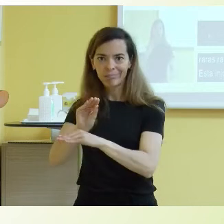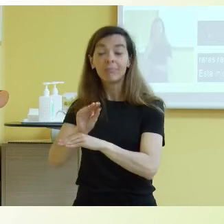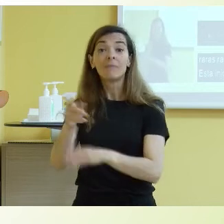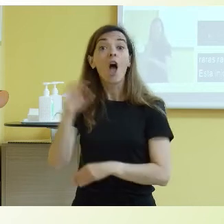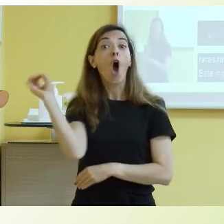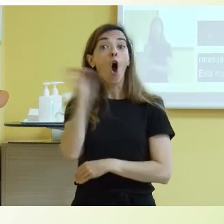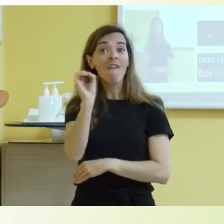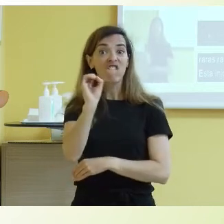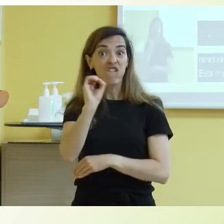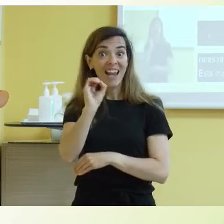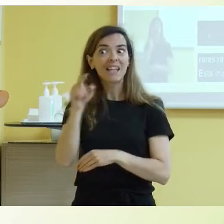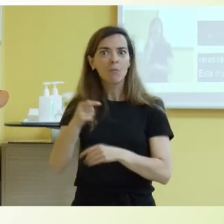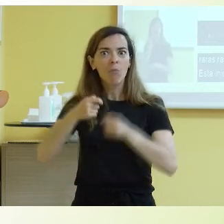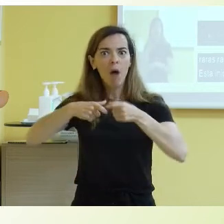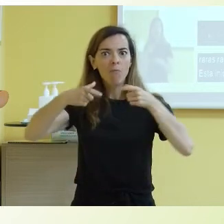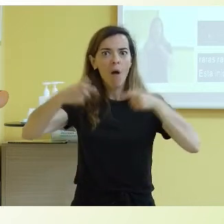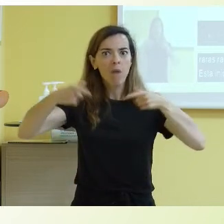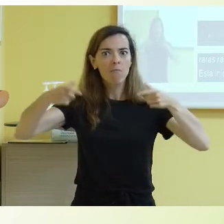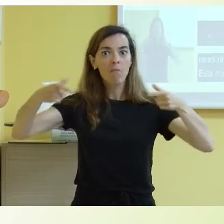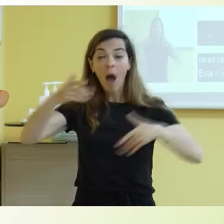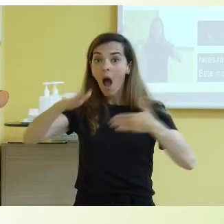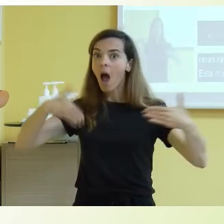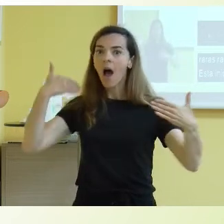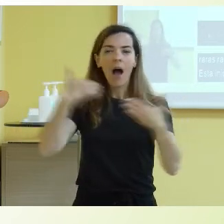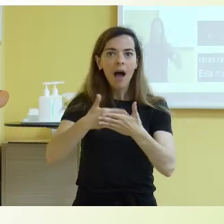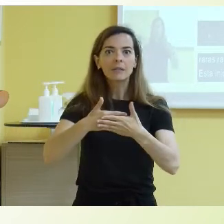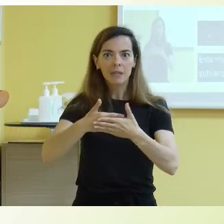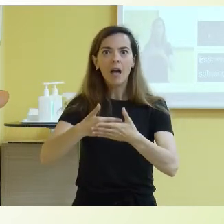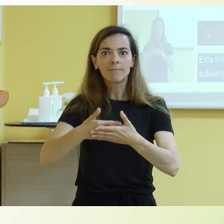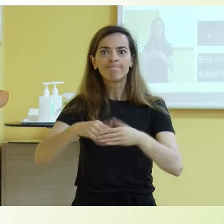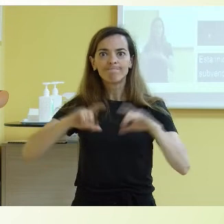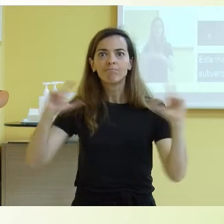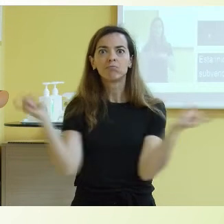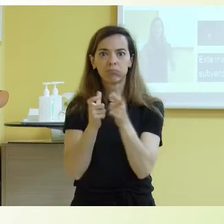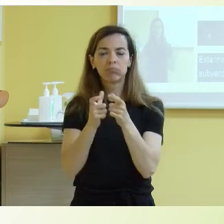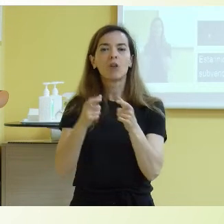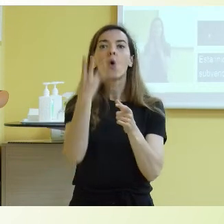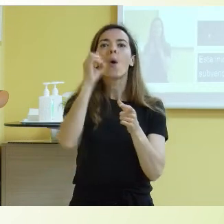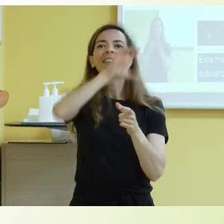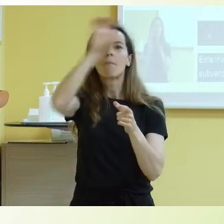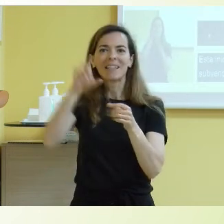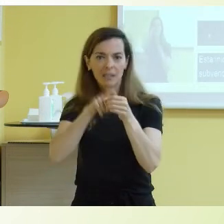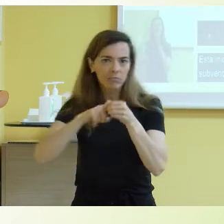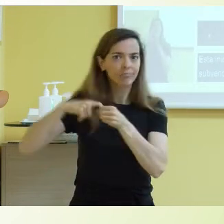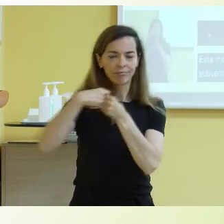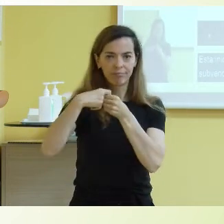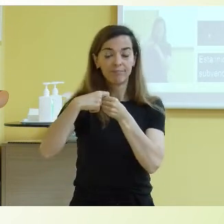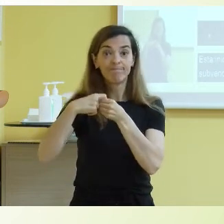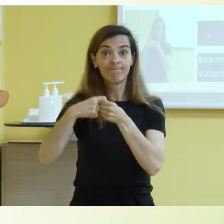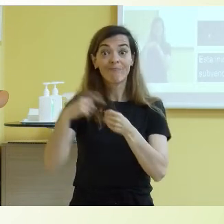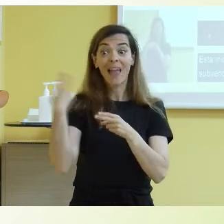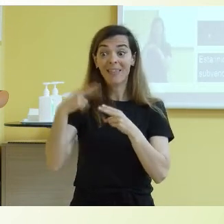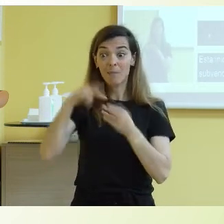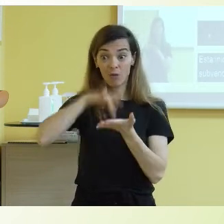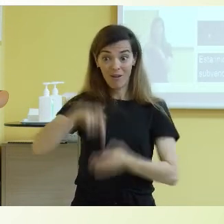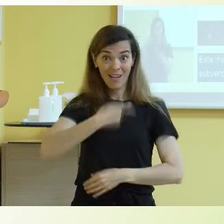Orphanet ha ido creciendo gradualmente hasta constituir un consorcio de 40 países, iniciando su actividad en